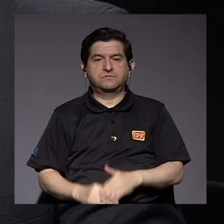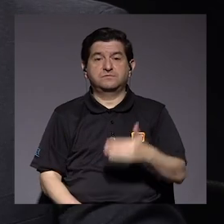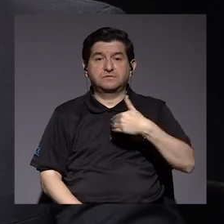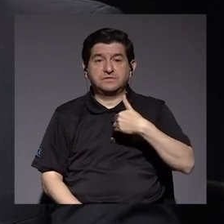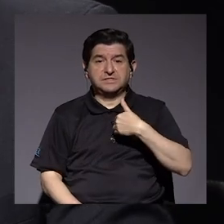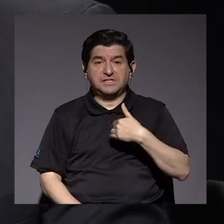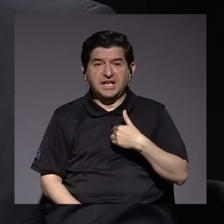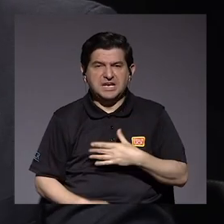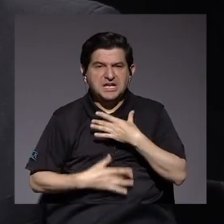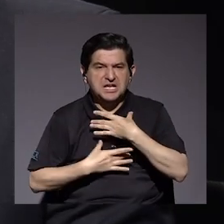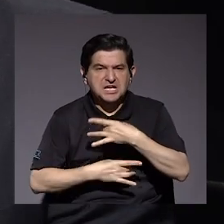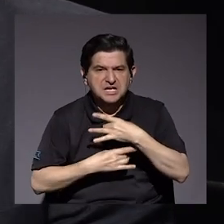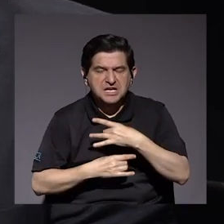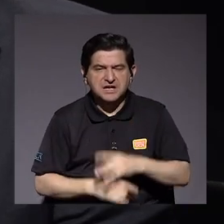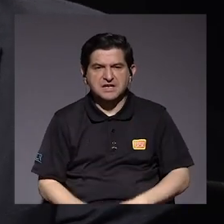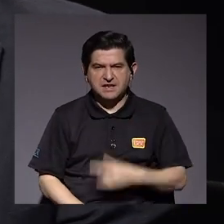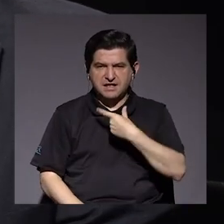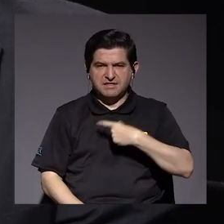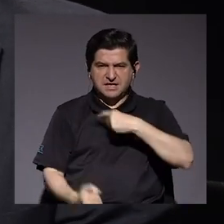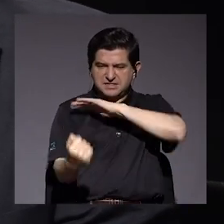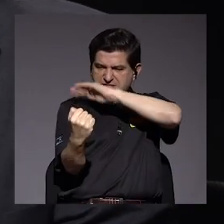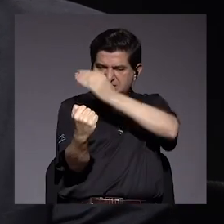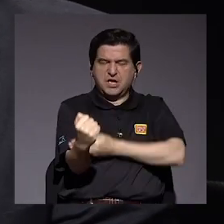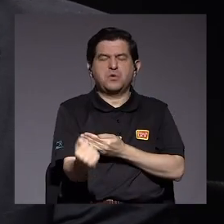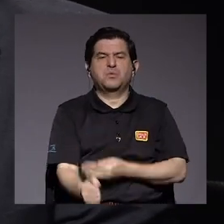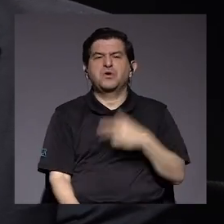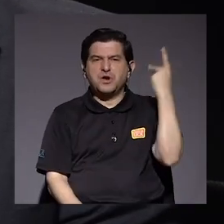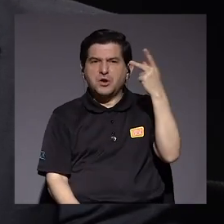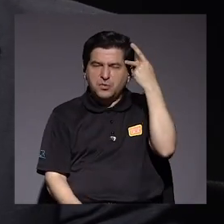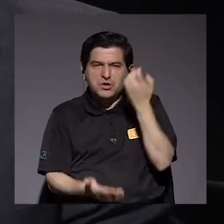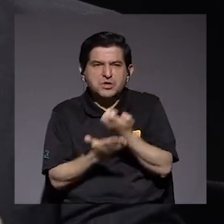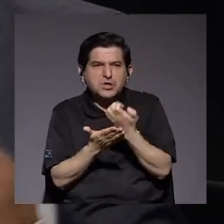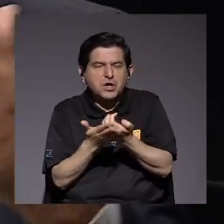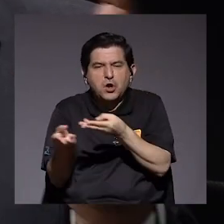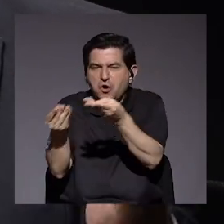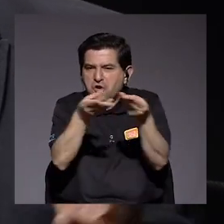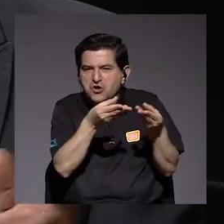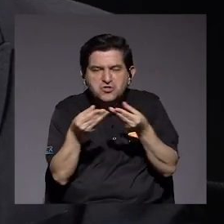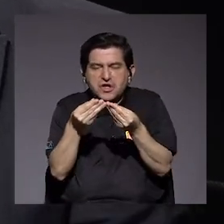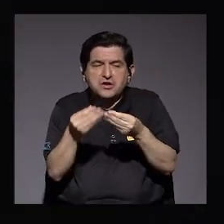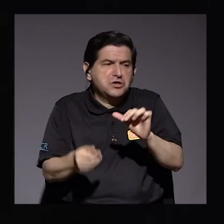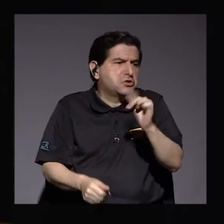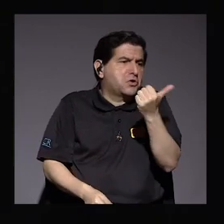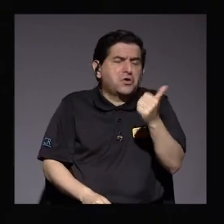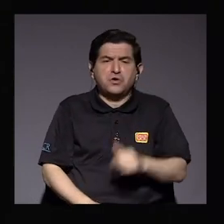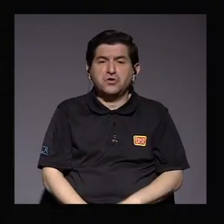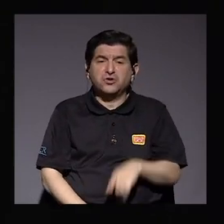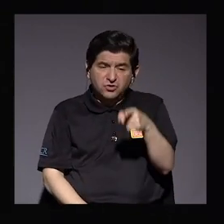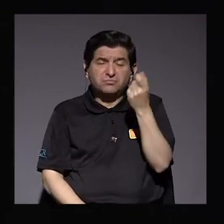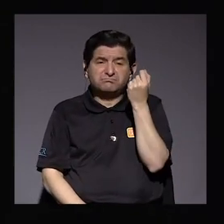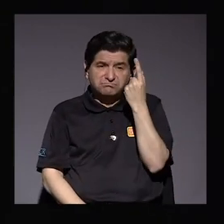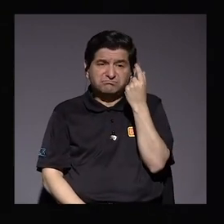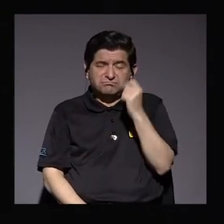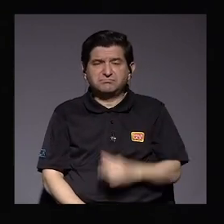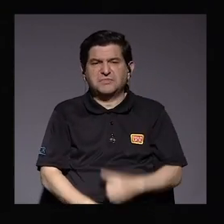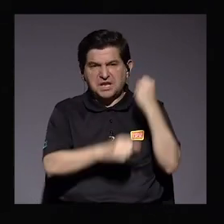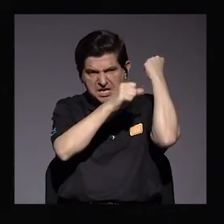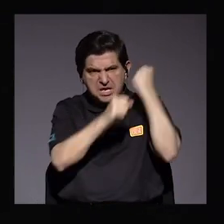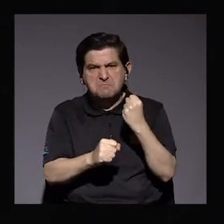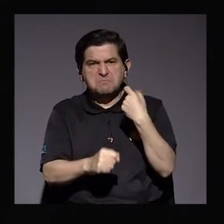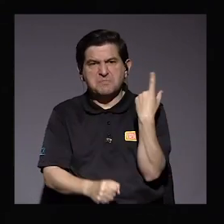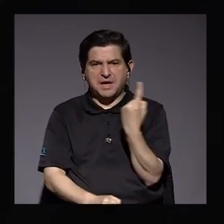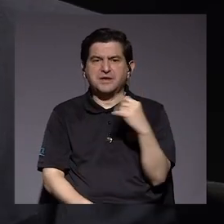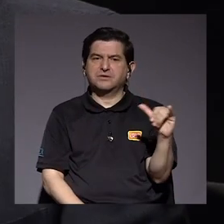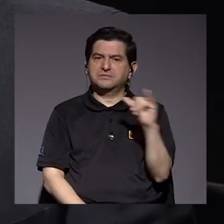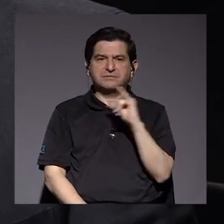ambiciones que tengan pretensiones de poder político económico territorial etcétera es comprensible los imperios siempre han